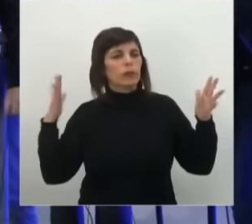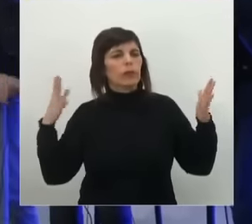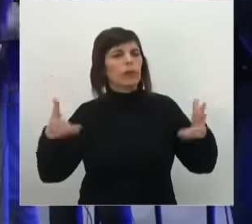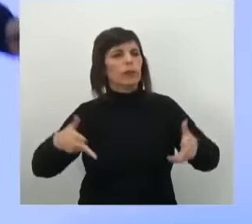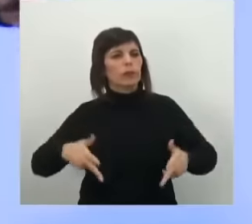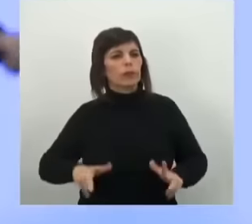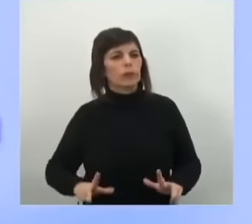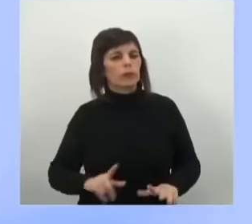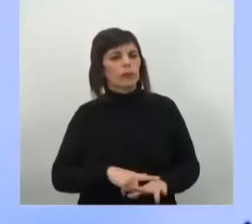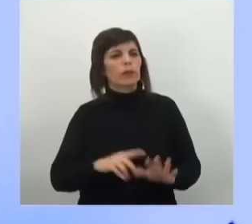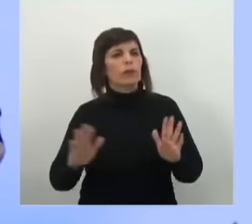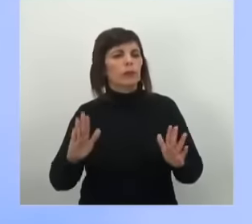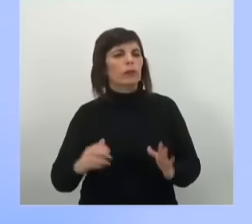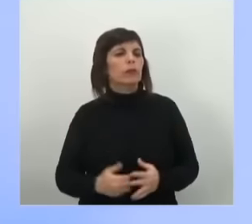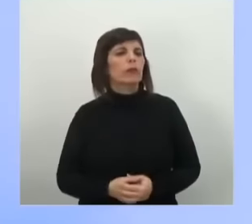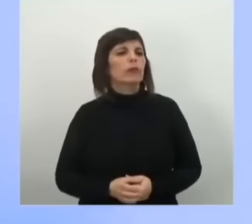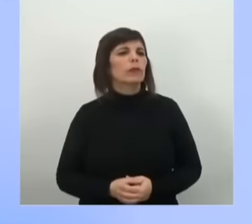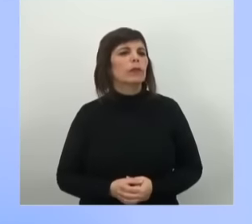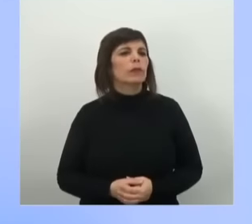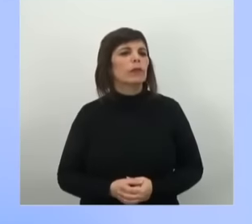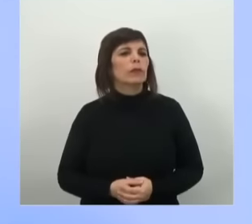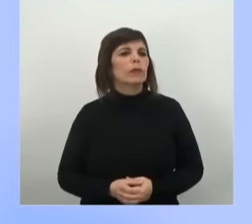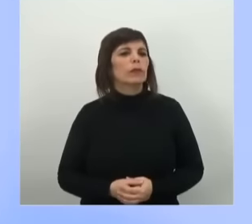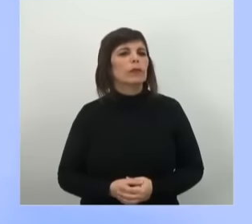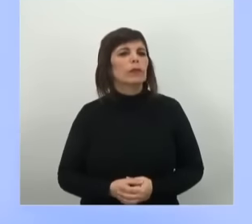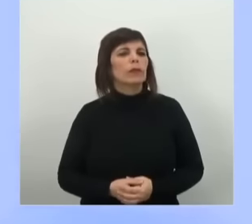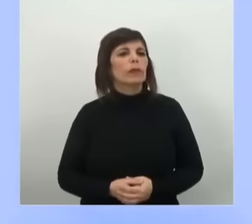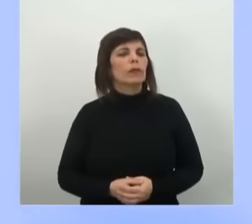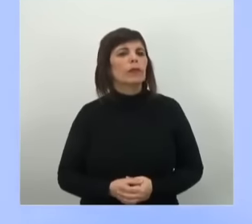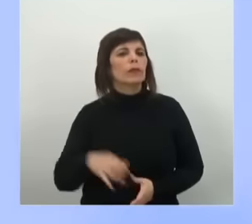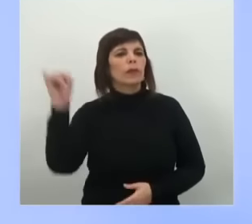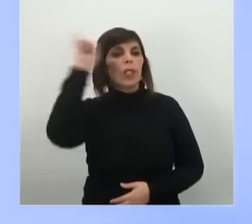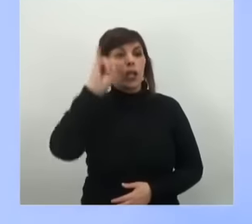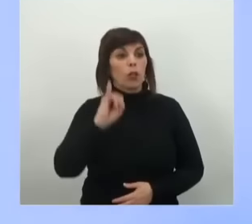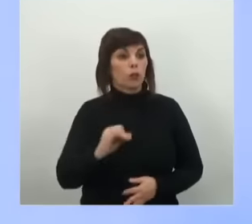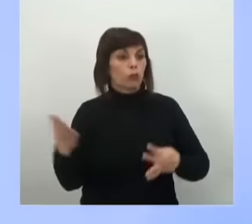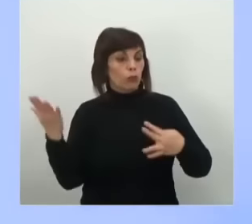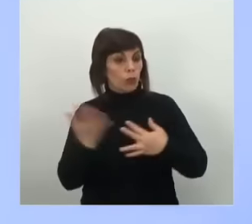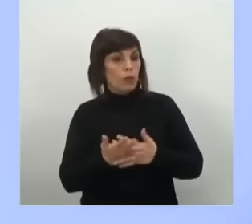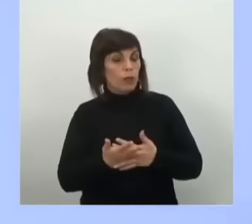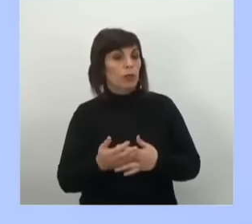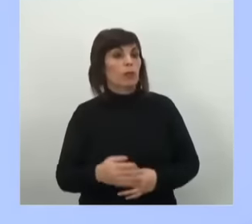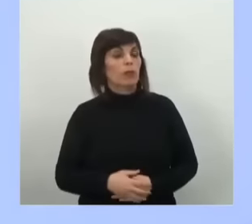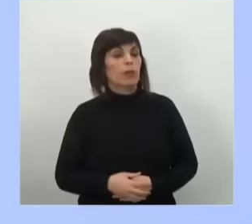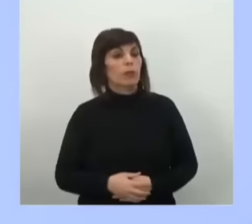sentarse un momento queridos en medio de la tormenta